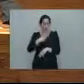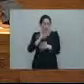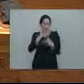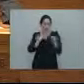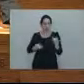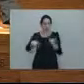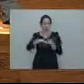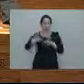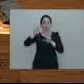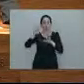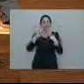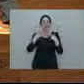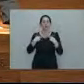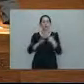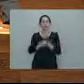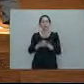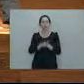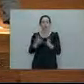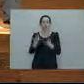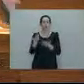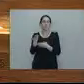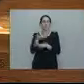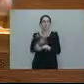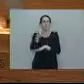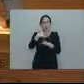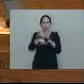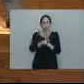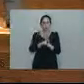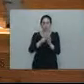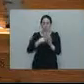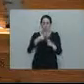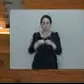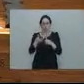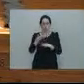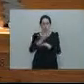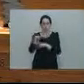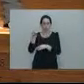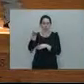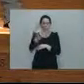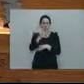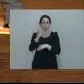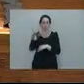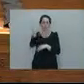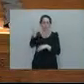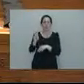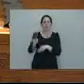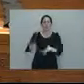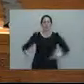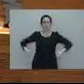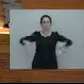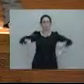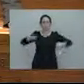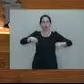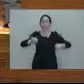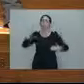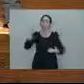Diputados se debatió una proposición no de ley que llevaba nuestro grupo parlamentario en relación, en ese caso, con los precios de la bombona del gas butano y concitó el